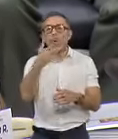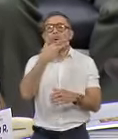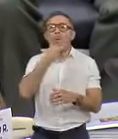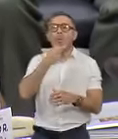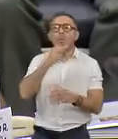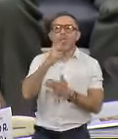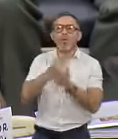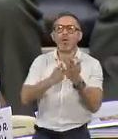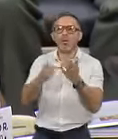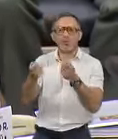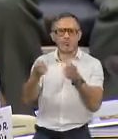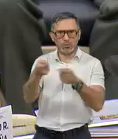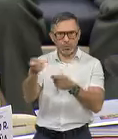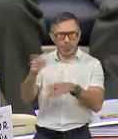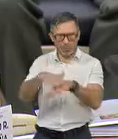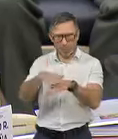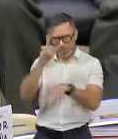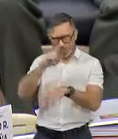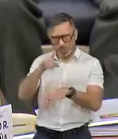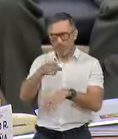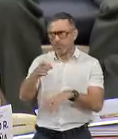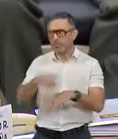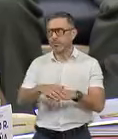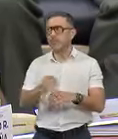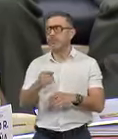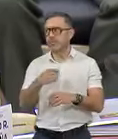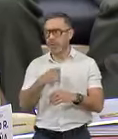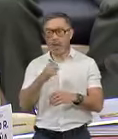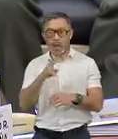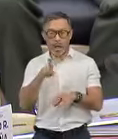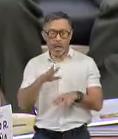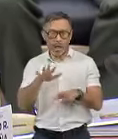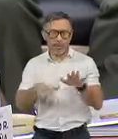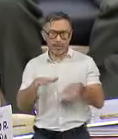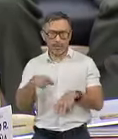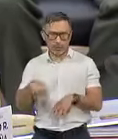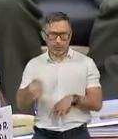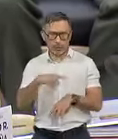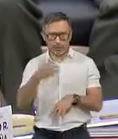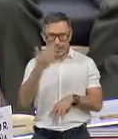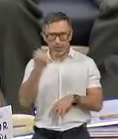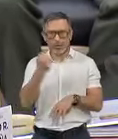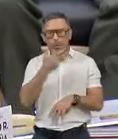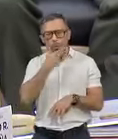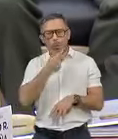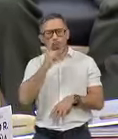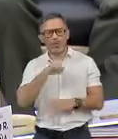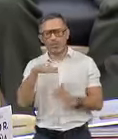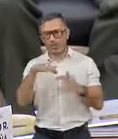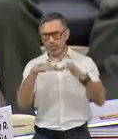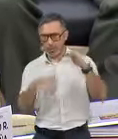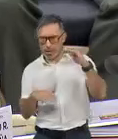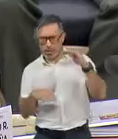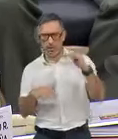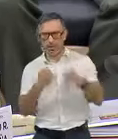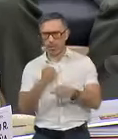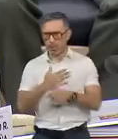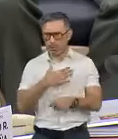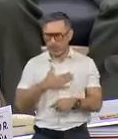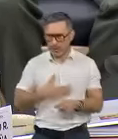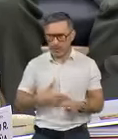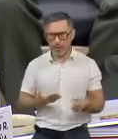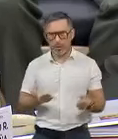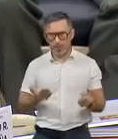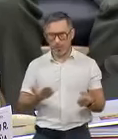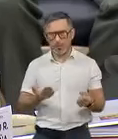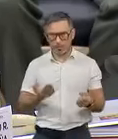lo recomendaría a todo hombre, que luego no somos conscientes de esta desigualdad, de esta discriminación, de esta injusticia, y que